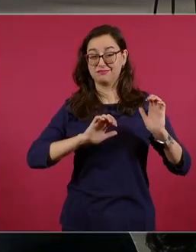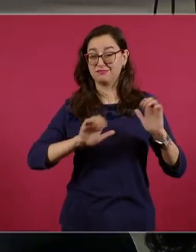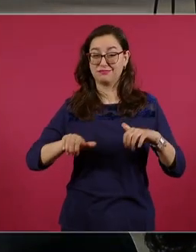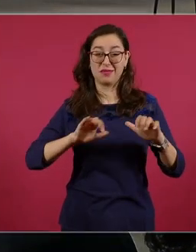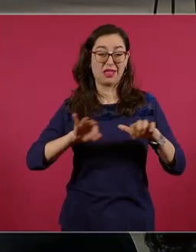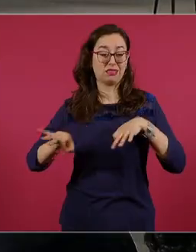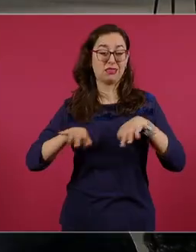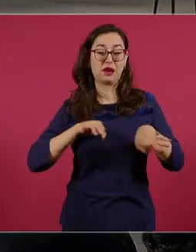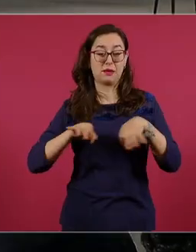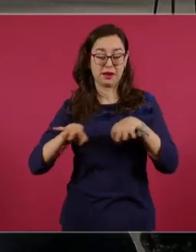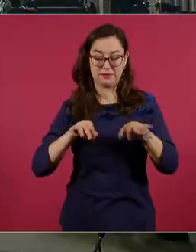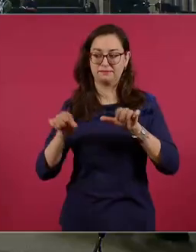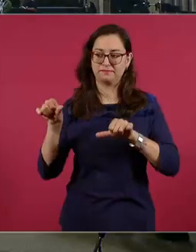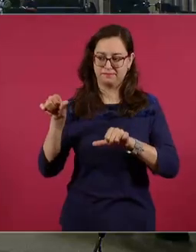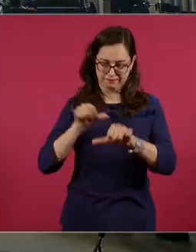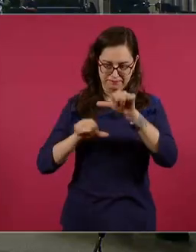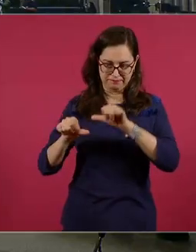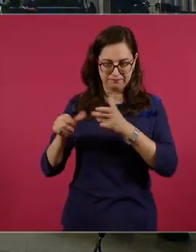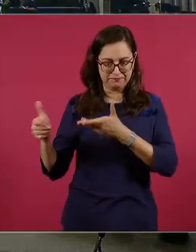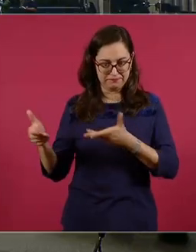al almirante Morales. Gracias.